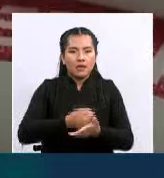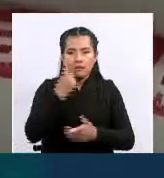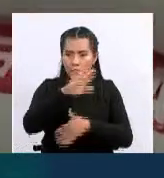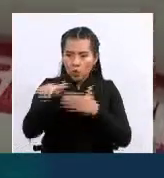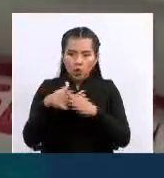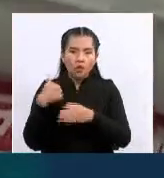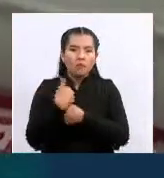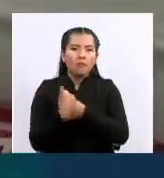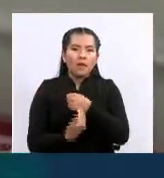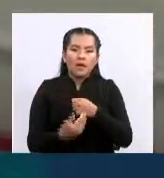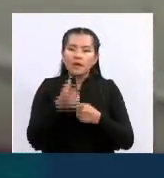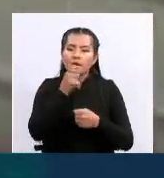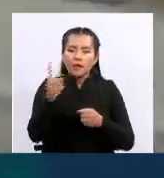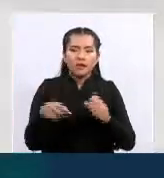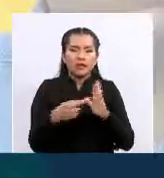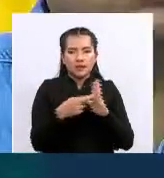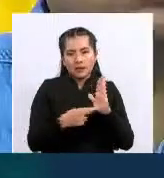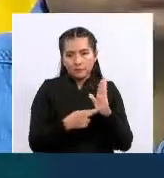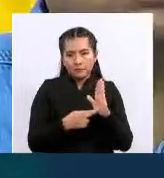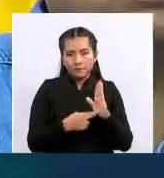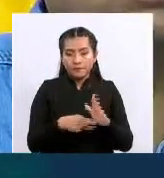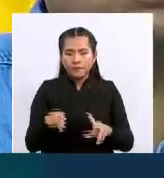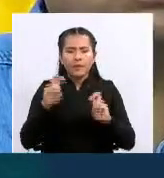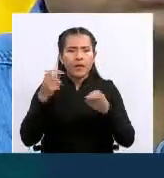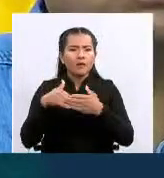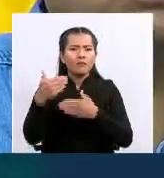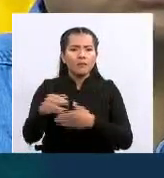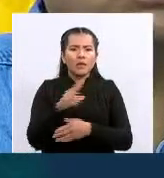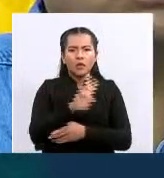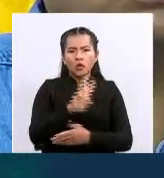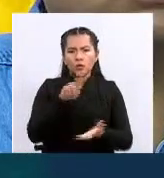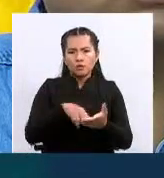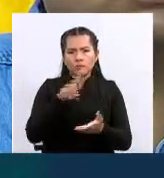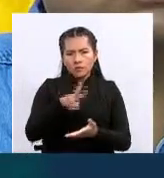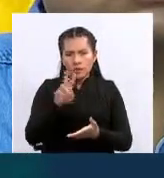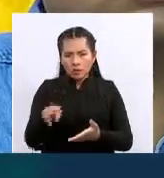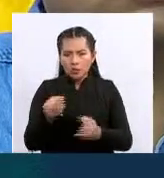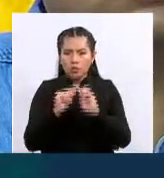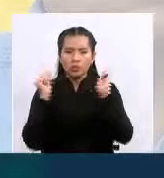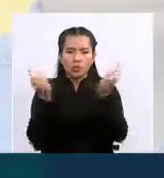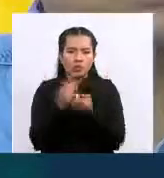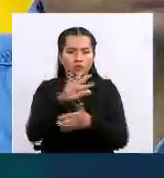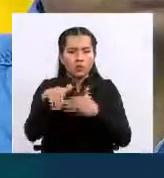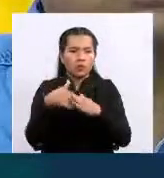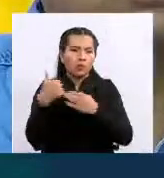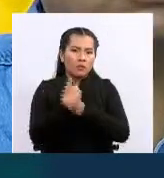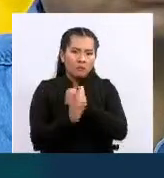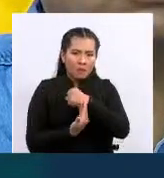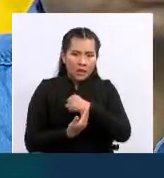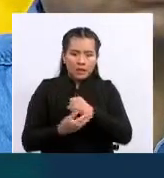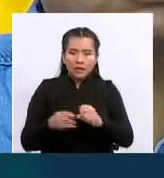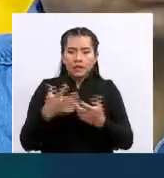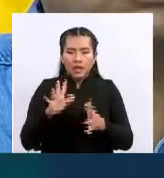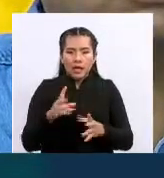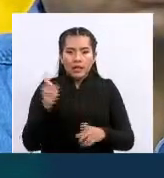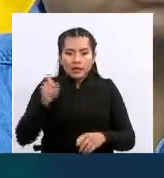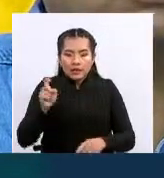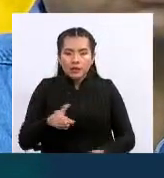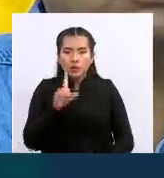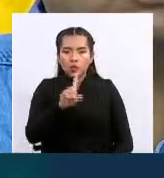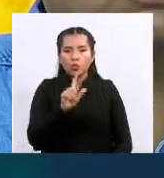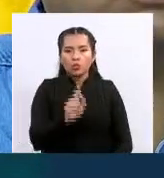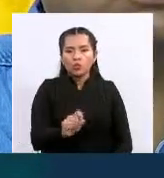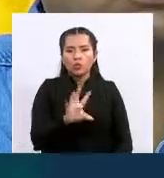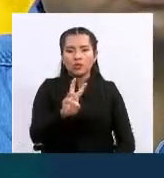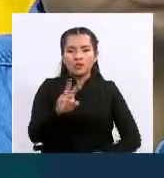registrados. Estimamos que para la gestión 2022, la demanda del sector panificador va a ser 1.6 millones de